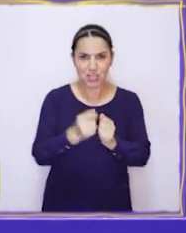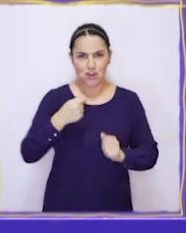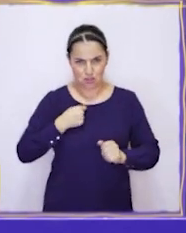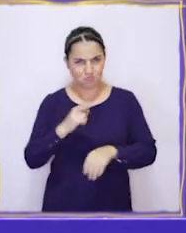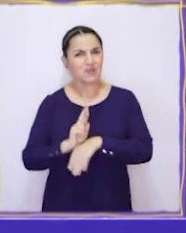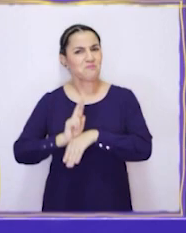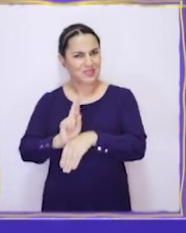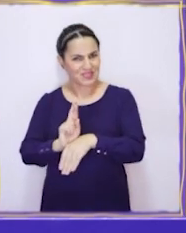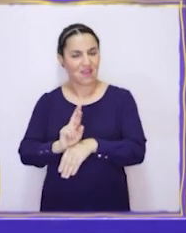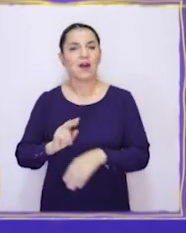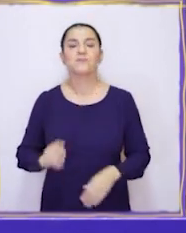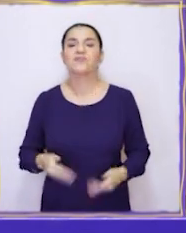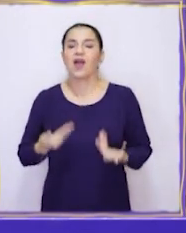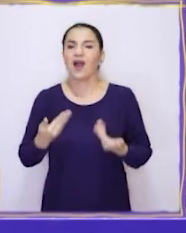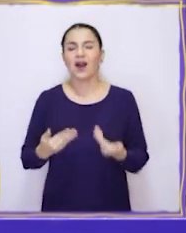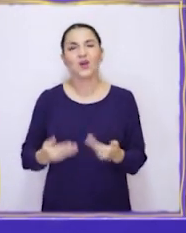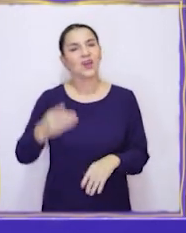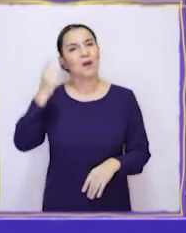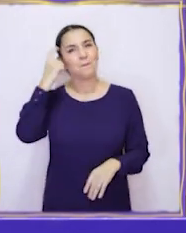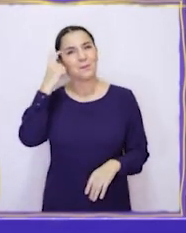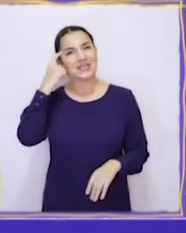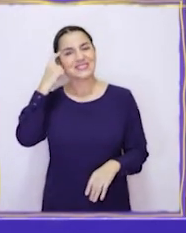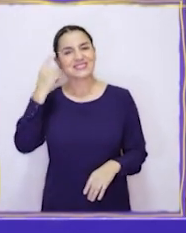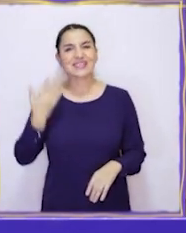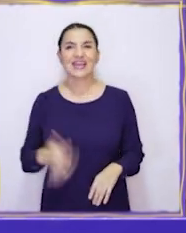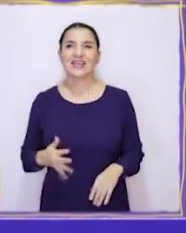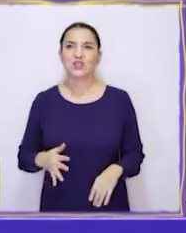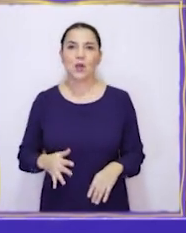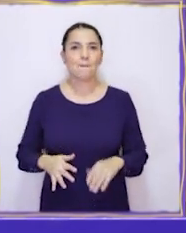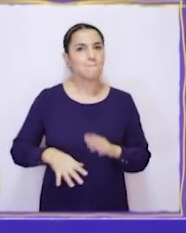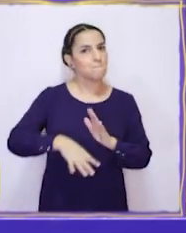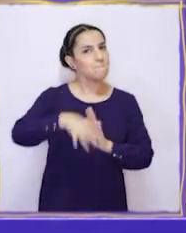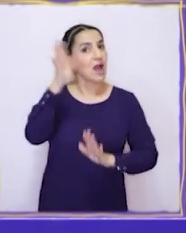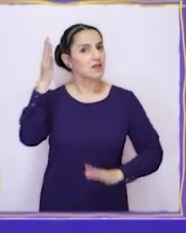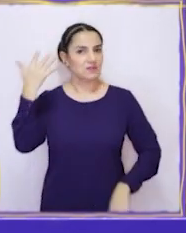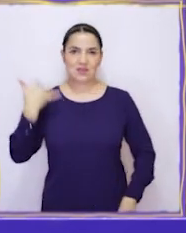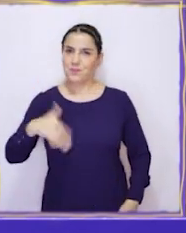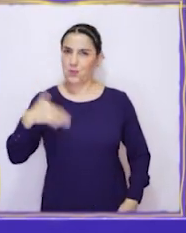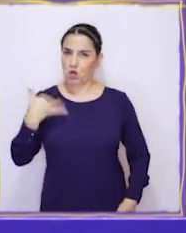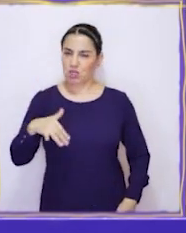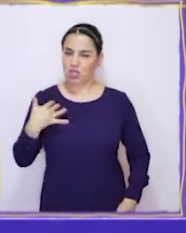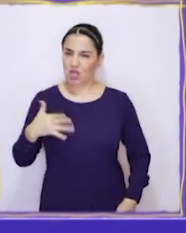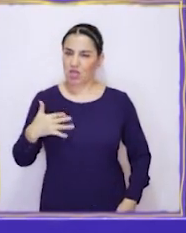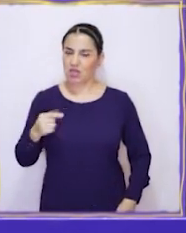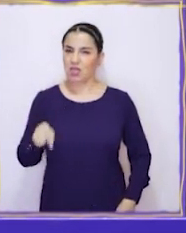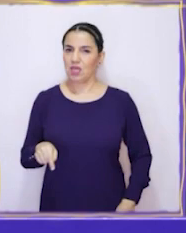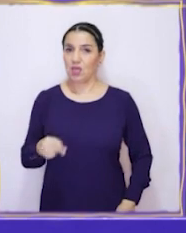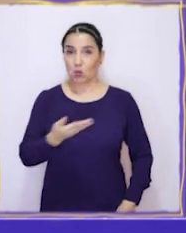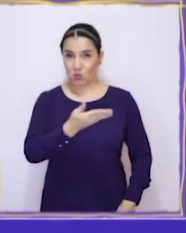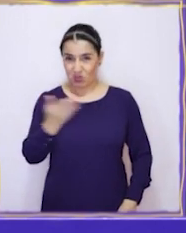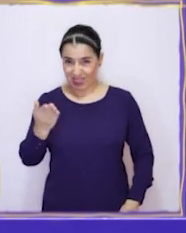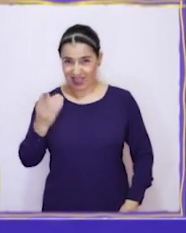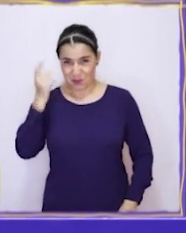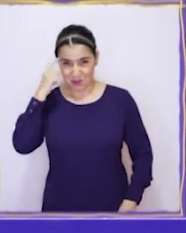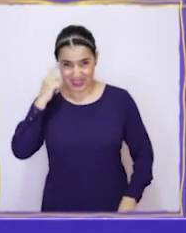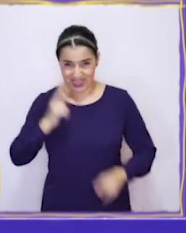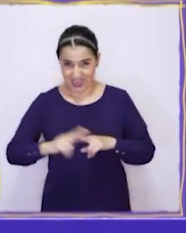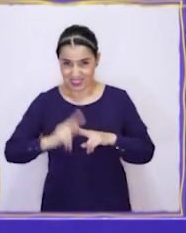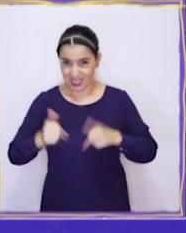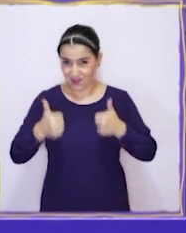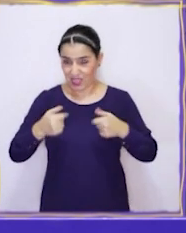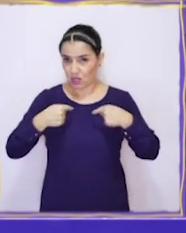mis compañeros. Ahora estoy pensando en algo aún mucho más importante. ¿Ustedes creen que lo haría